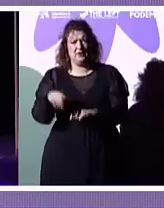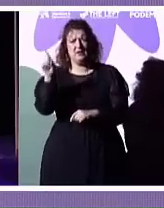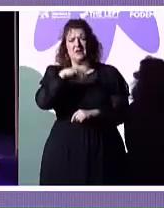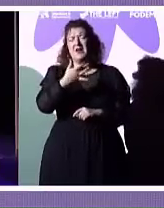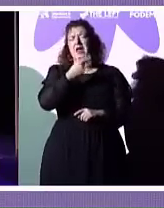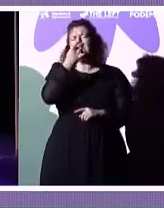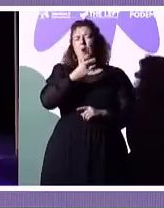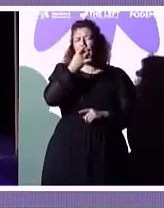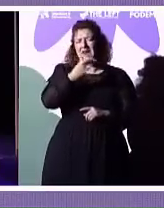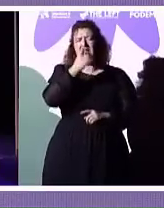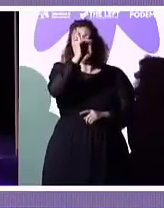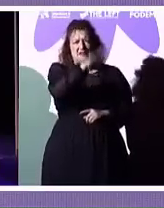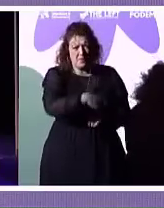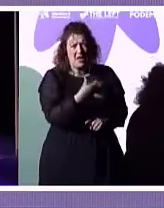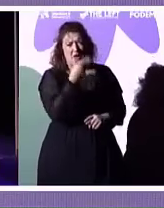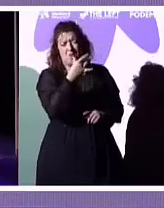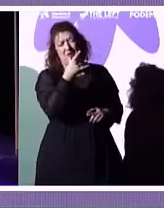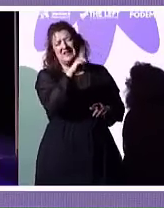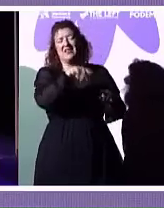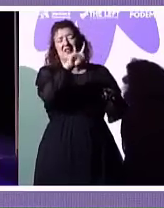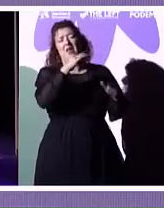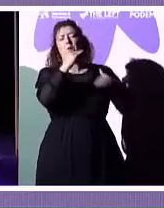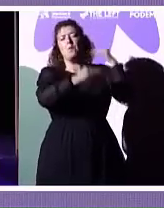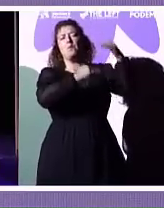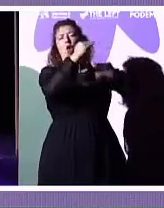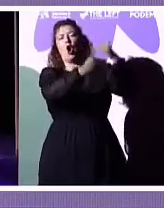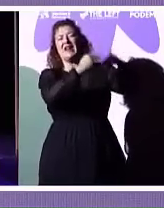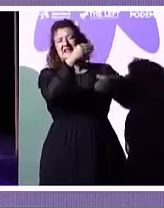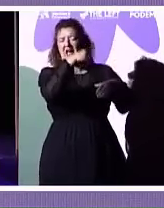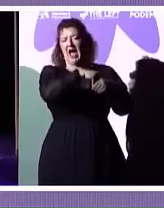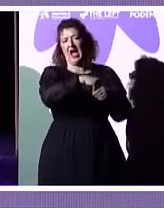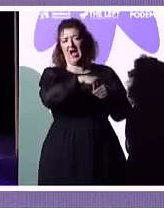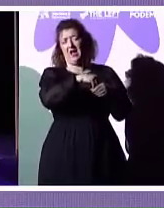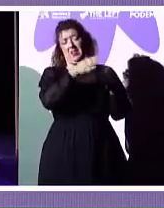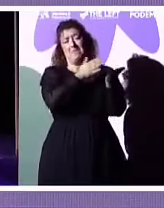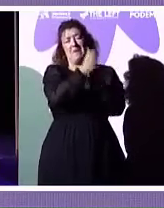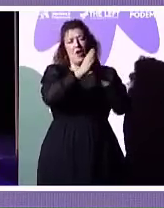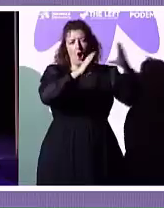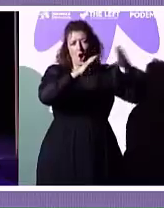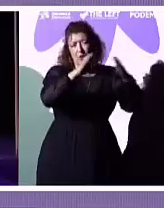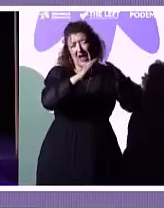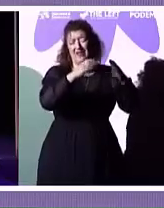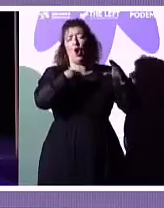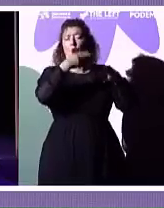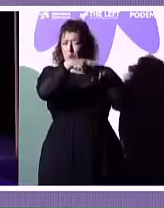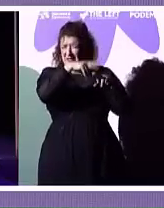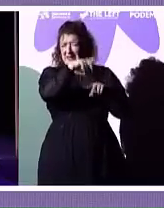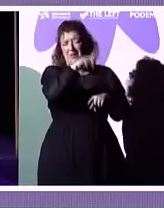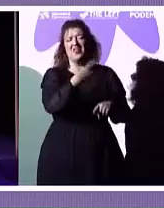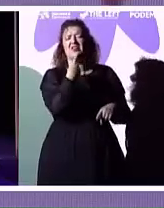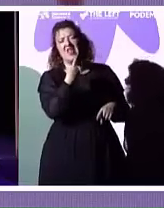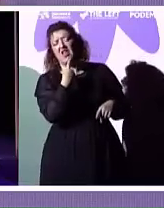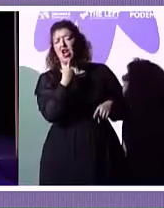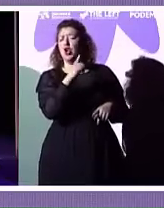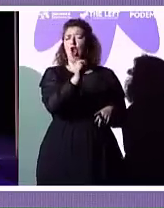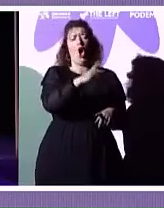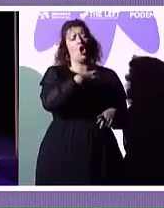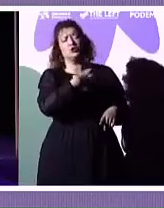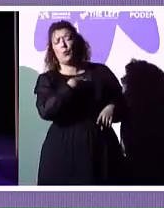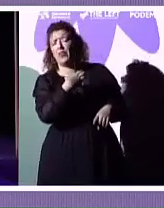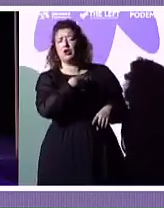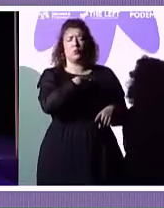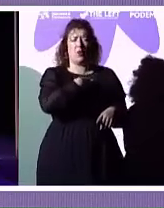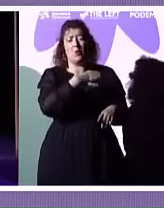y a la hipocresía de la progresía mediática y política que demasiadas veces nos dice que no se puede